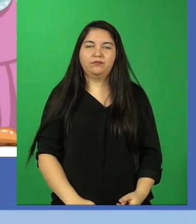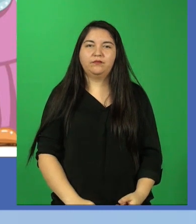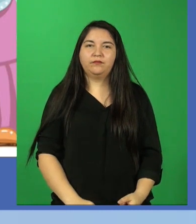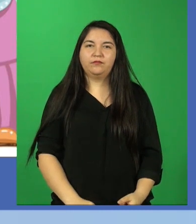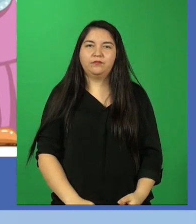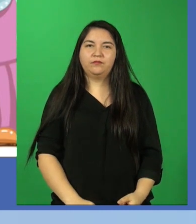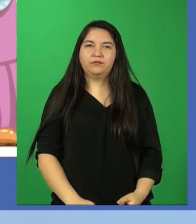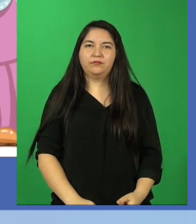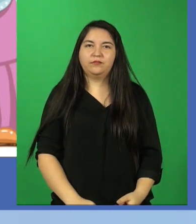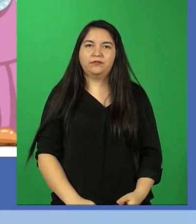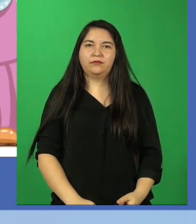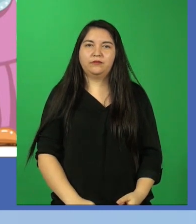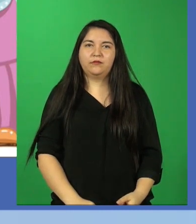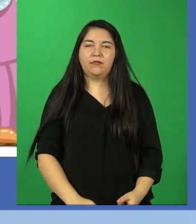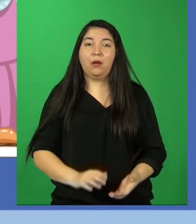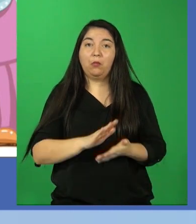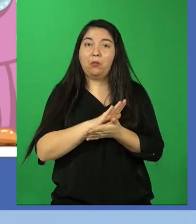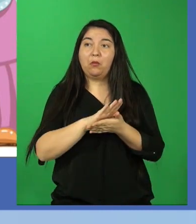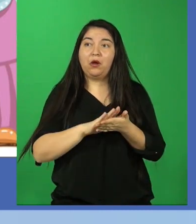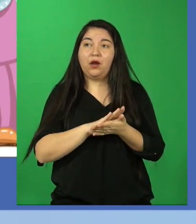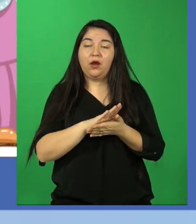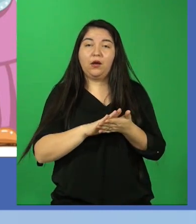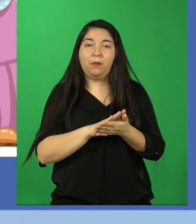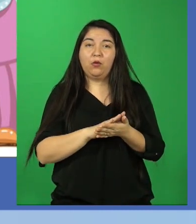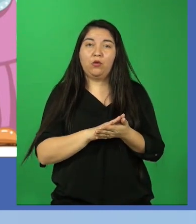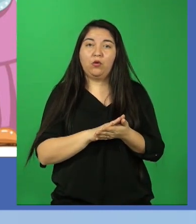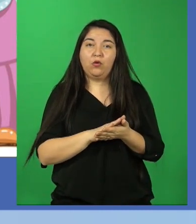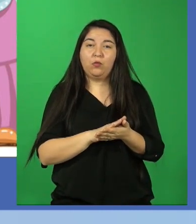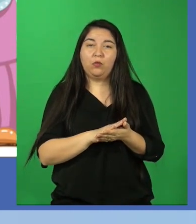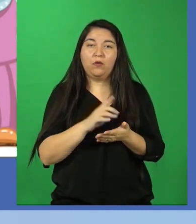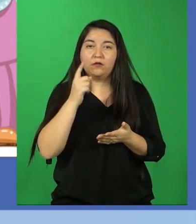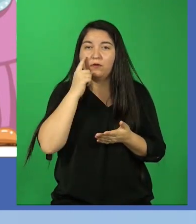¿cierto?, el ejemplo de qué cuento.